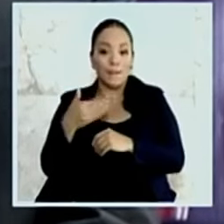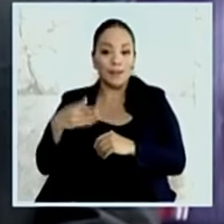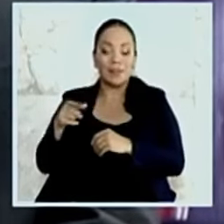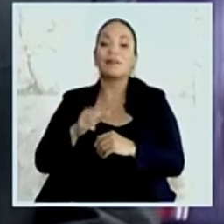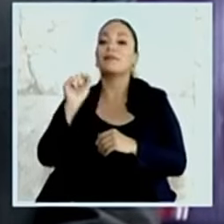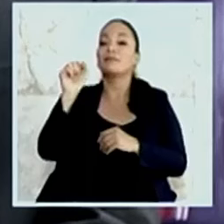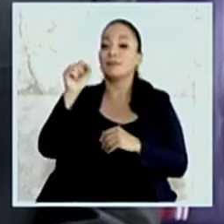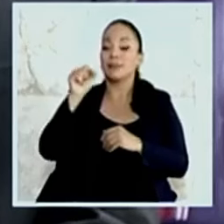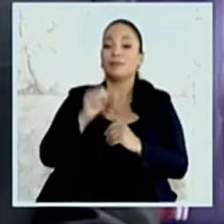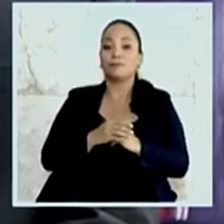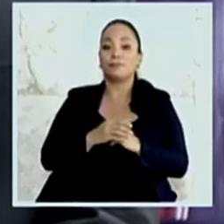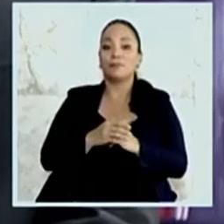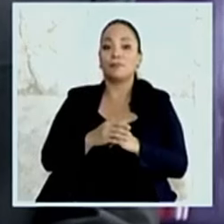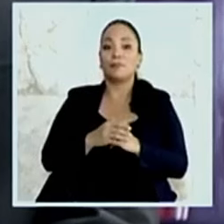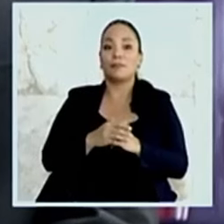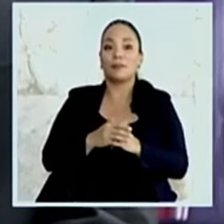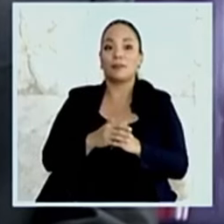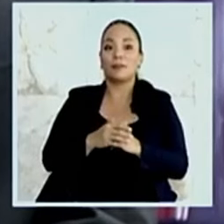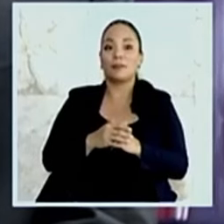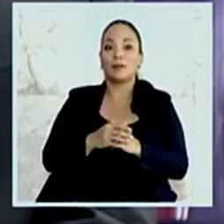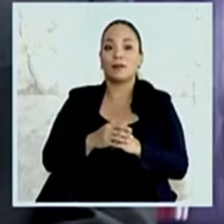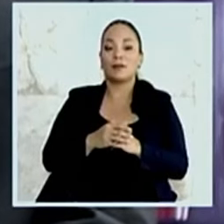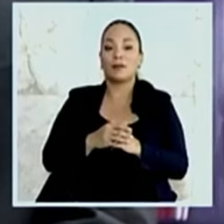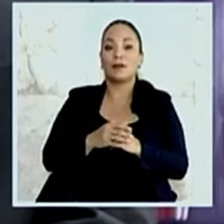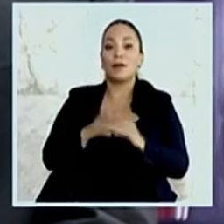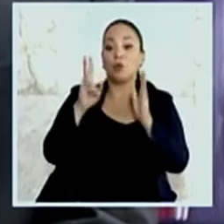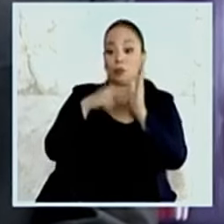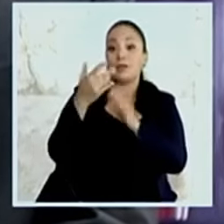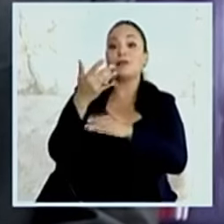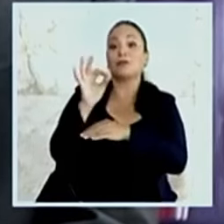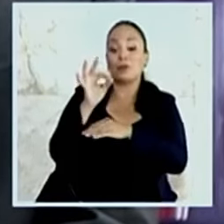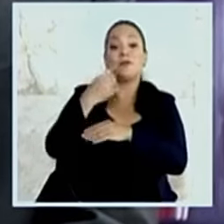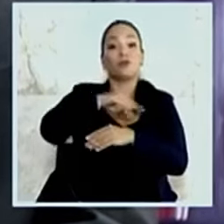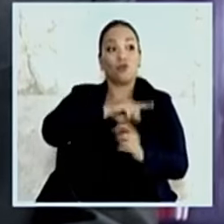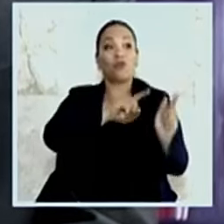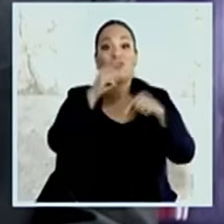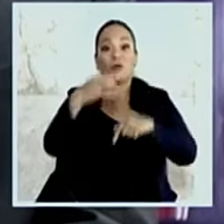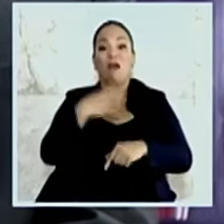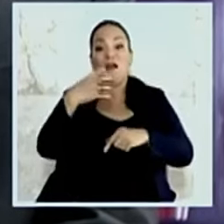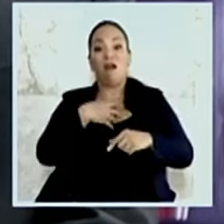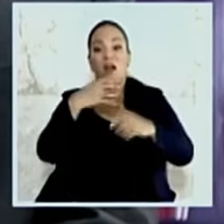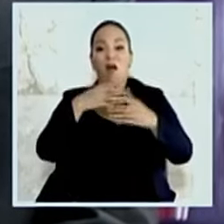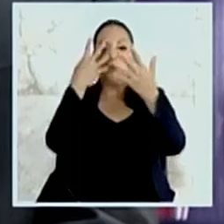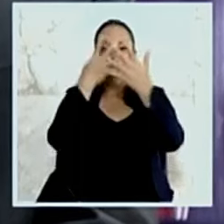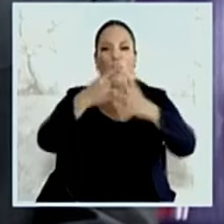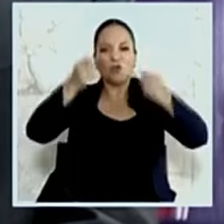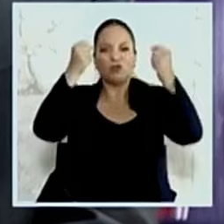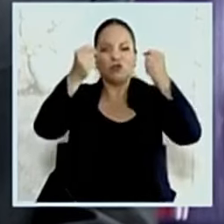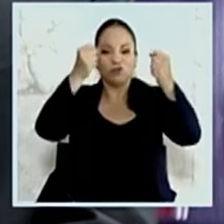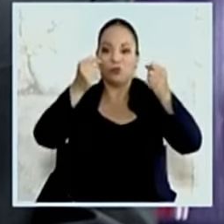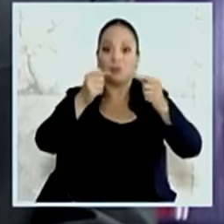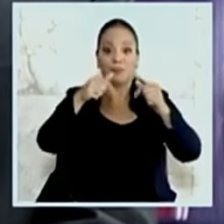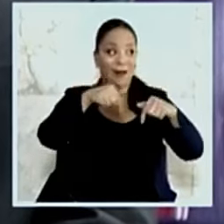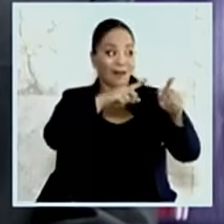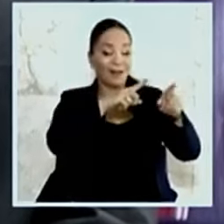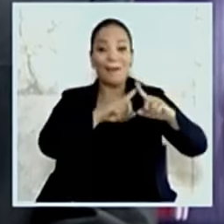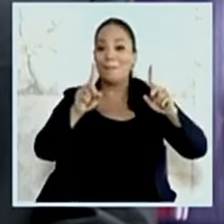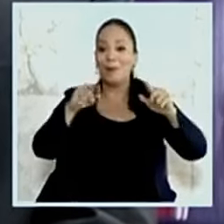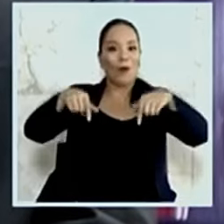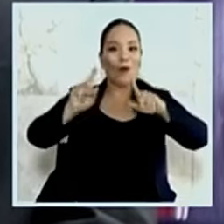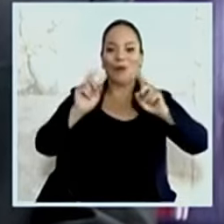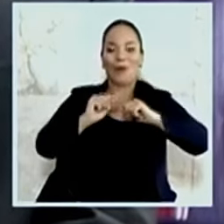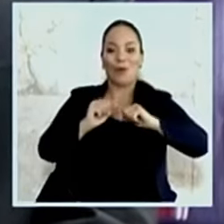artesanal, del sector turístico que nos ha apoyado en esta lucha. Y como dijo el señor presidente, sí, en